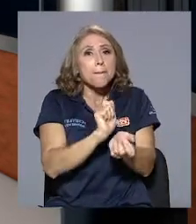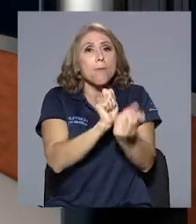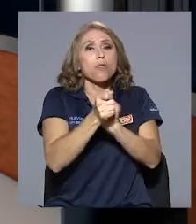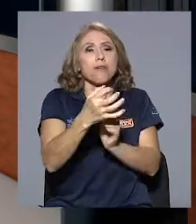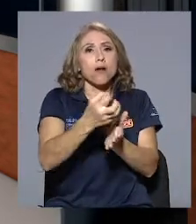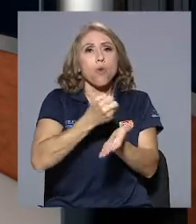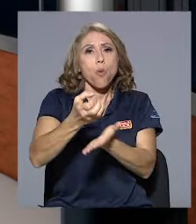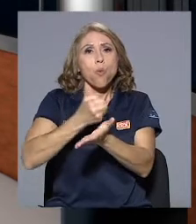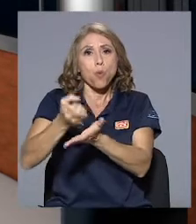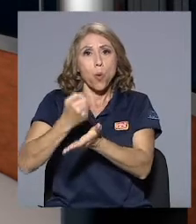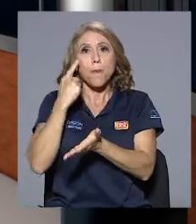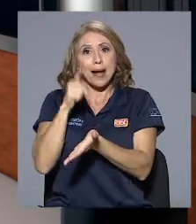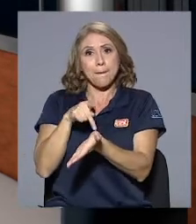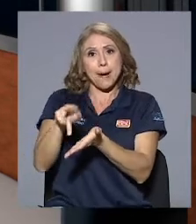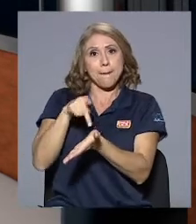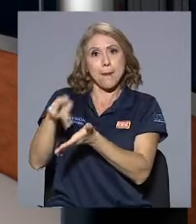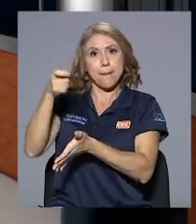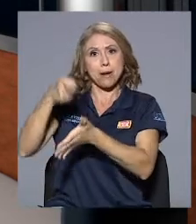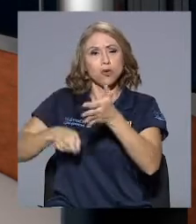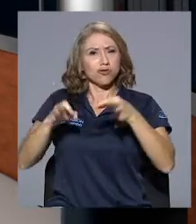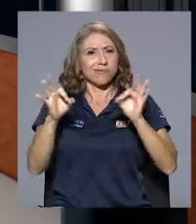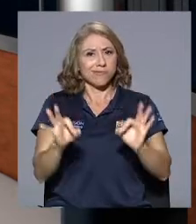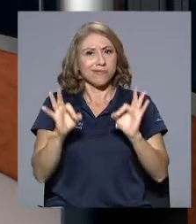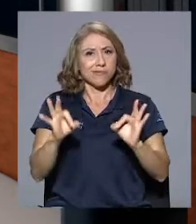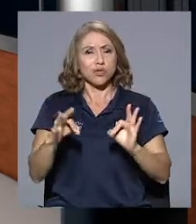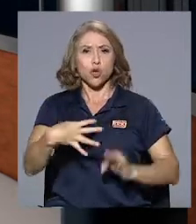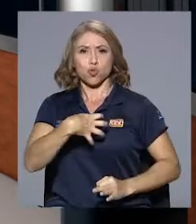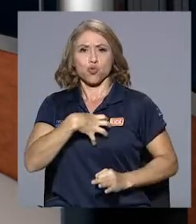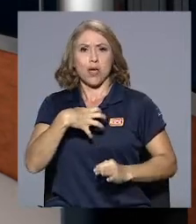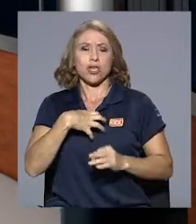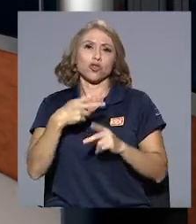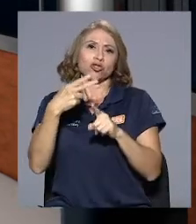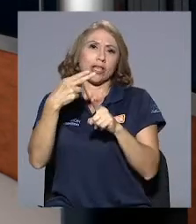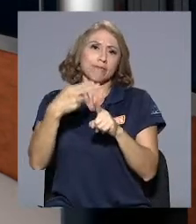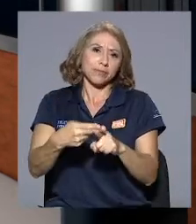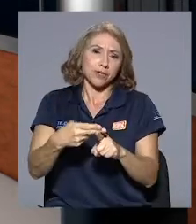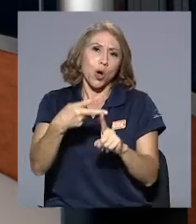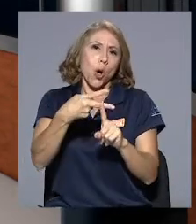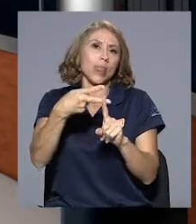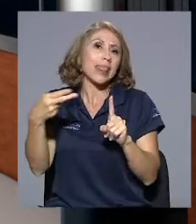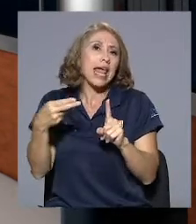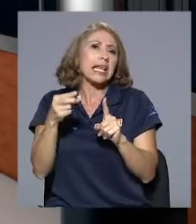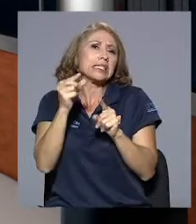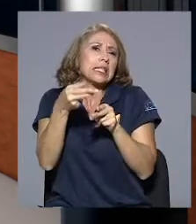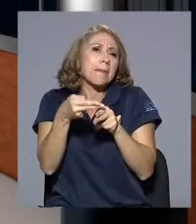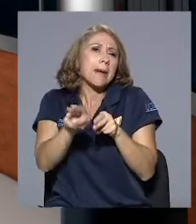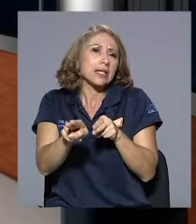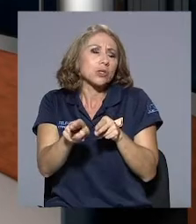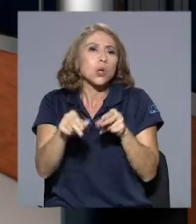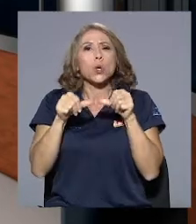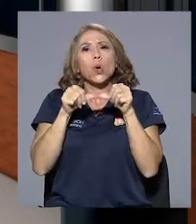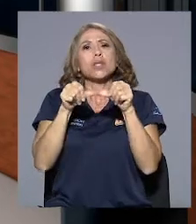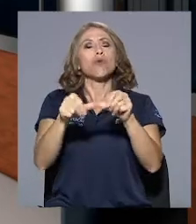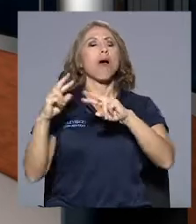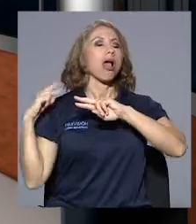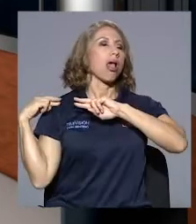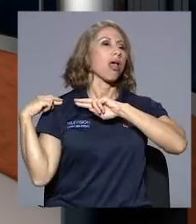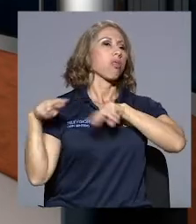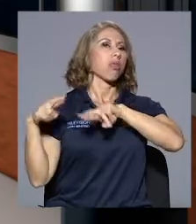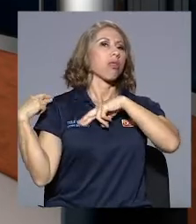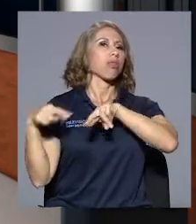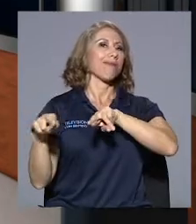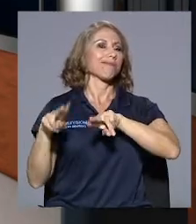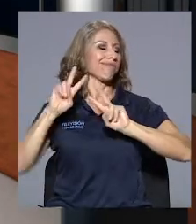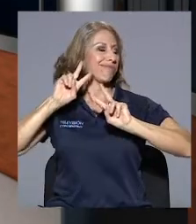forma de cobro y facilitar el pago de este impuesto, los dueños de los llamados hoteles de paso siguen zafándole el lomo a su